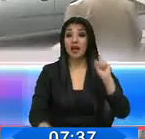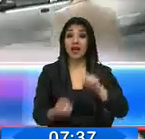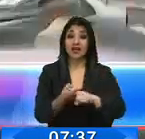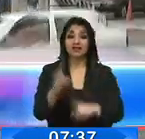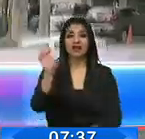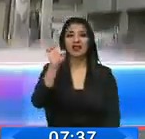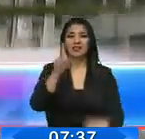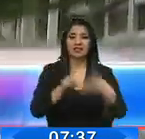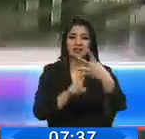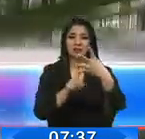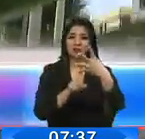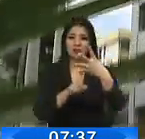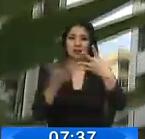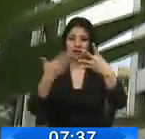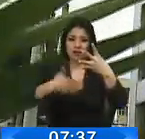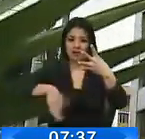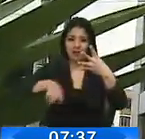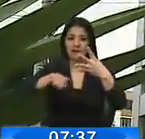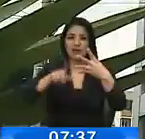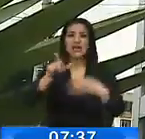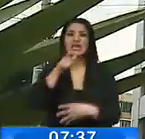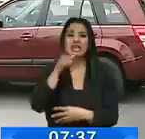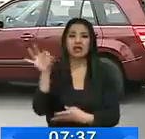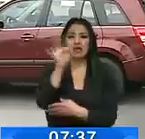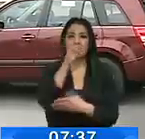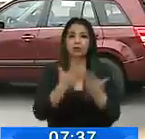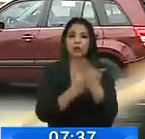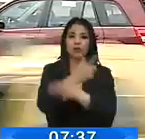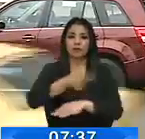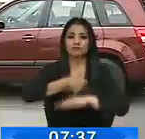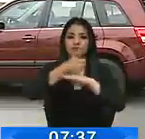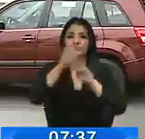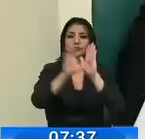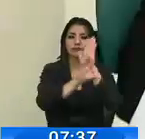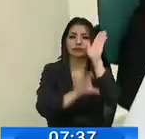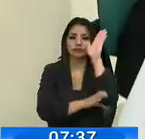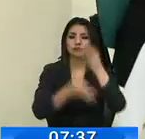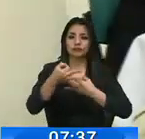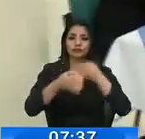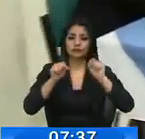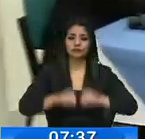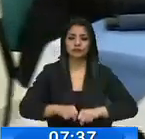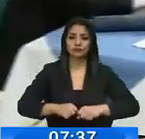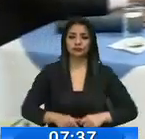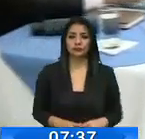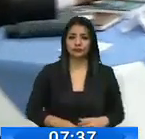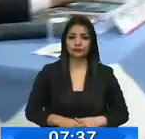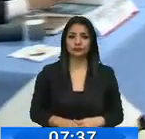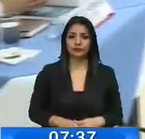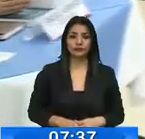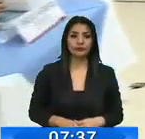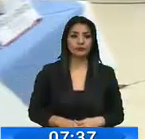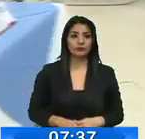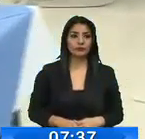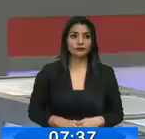de enero para conocer quienes integrarán la nueva Corte Constitucional. En Quito informó Adriana